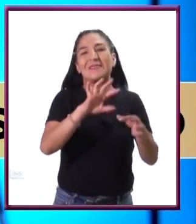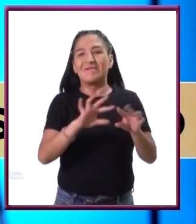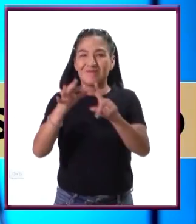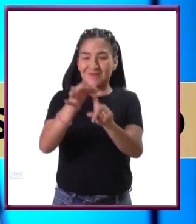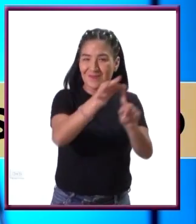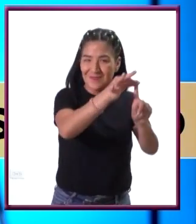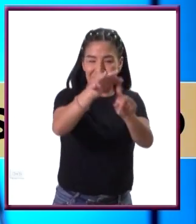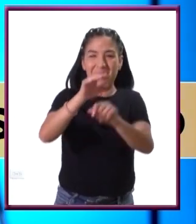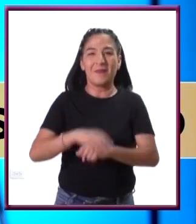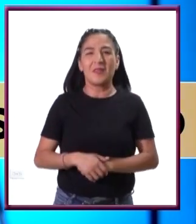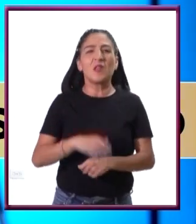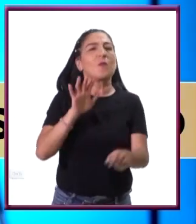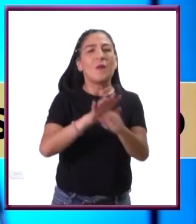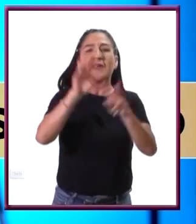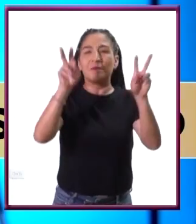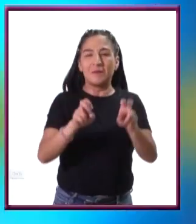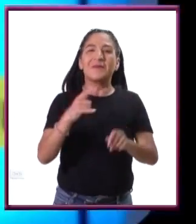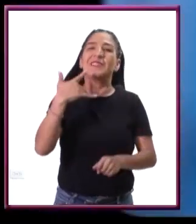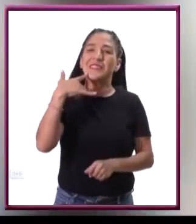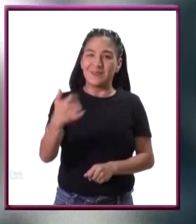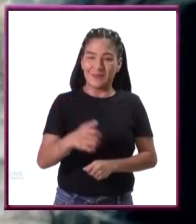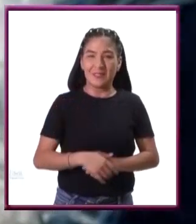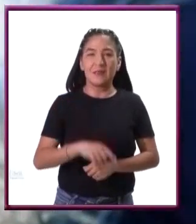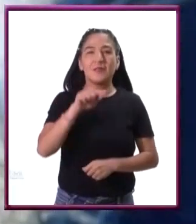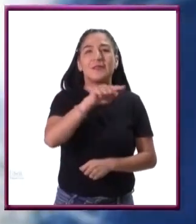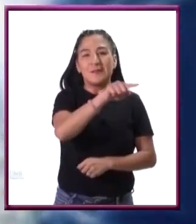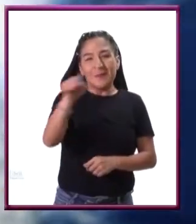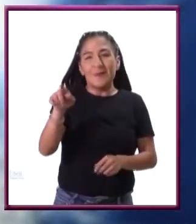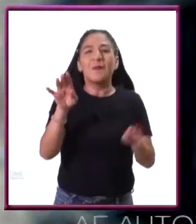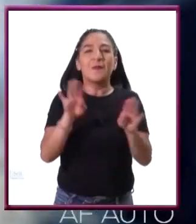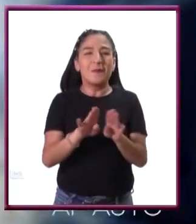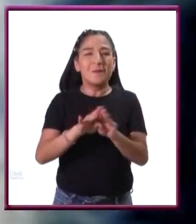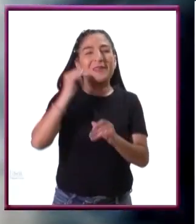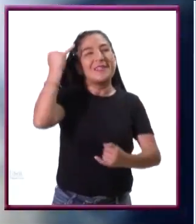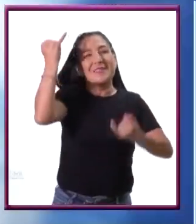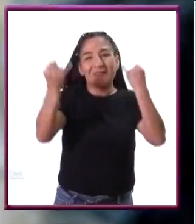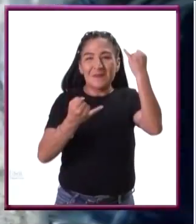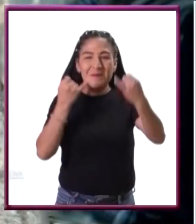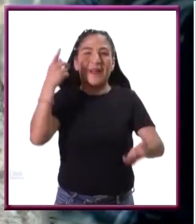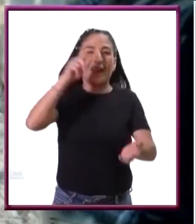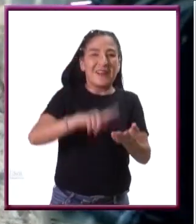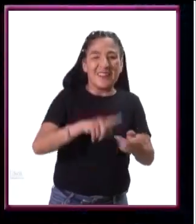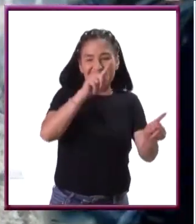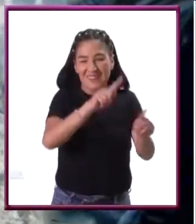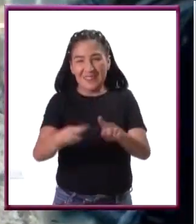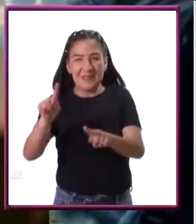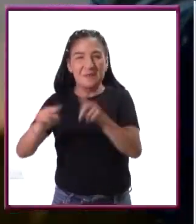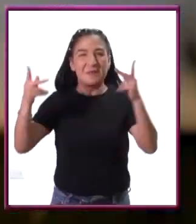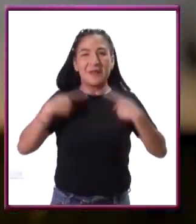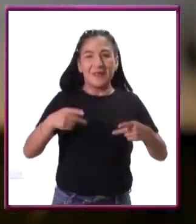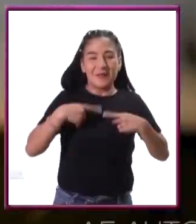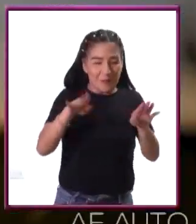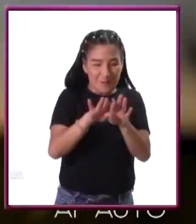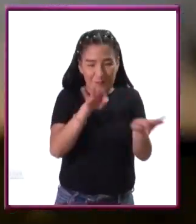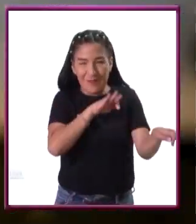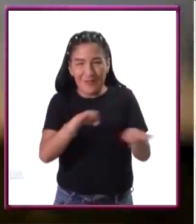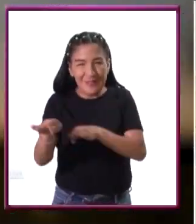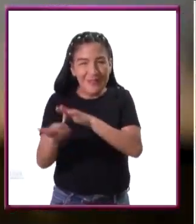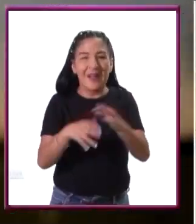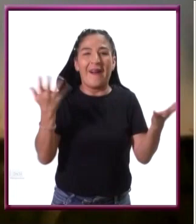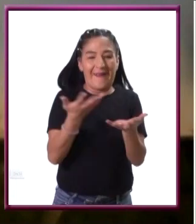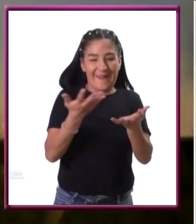el esfuerzo. Cierra los ojos e imagina diferentes personas trabajando, haciendo ejercicio